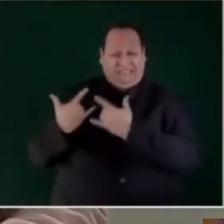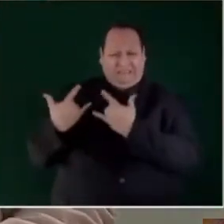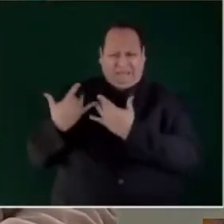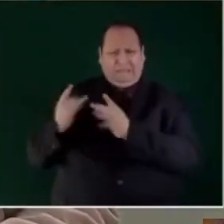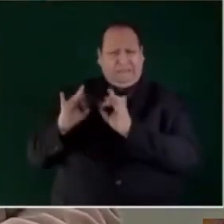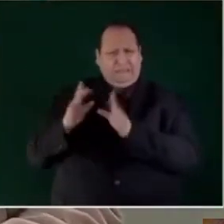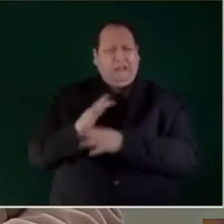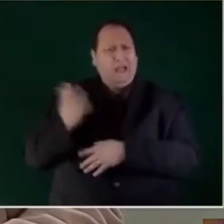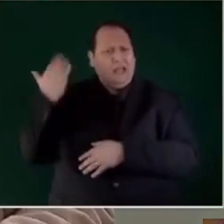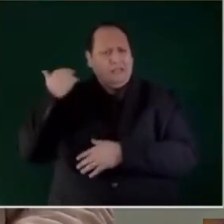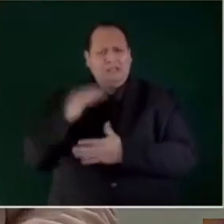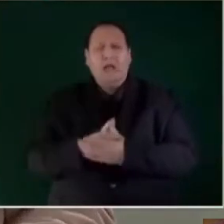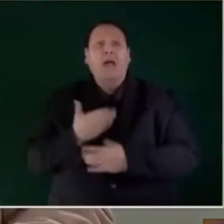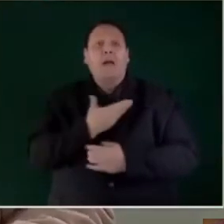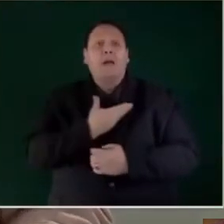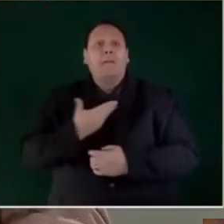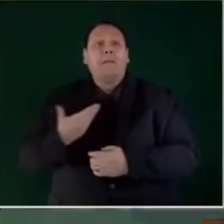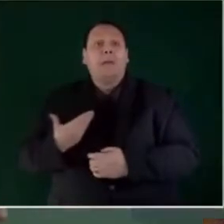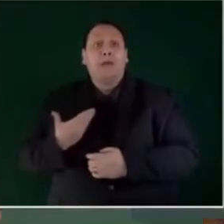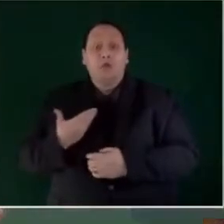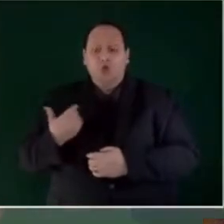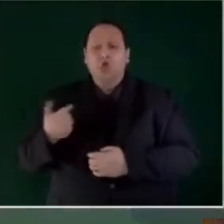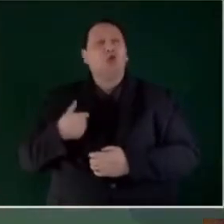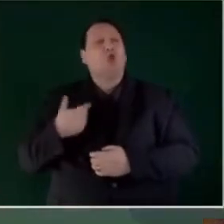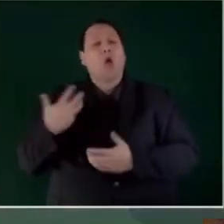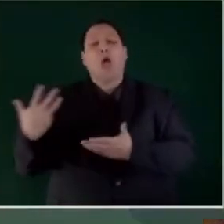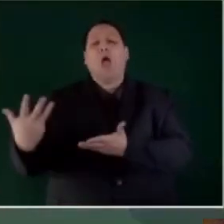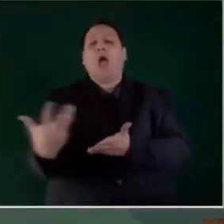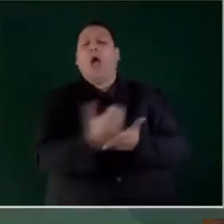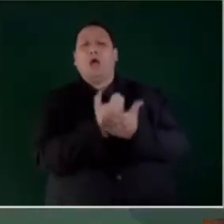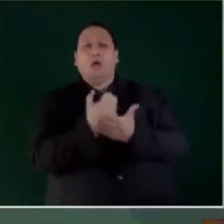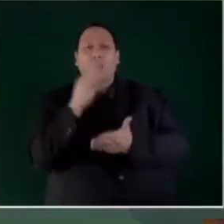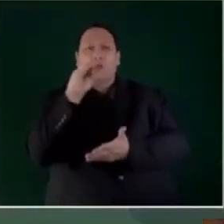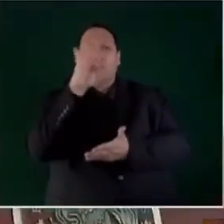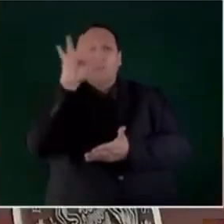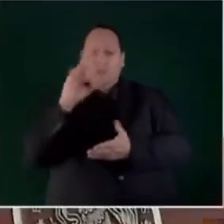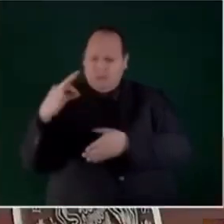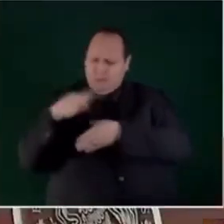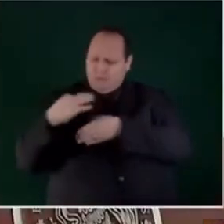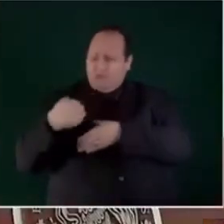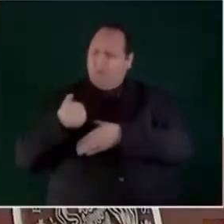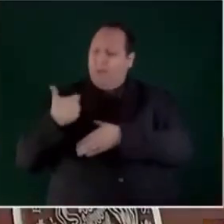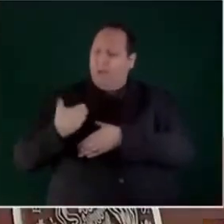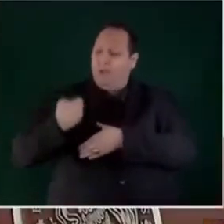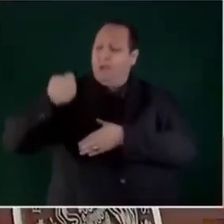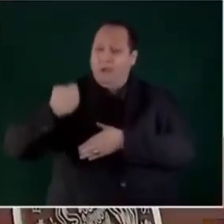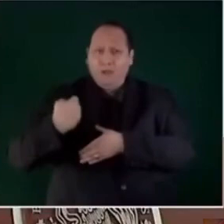reciente que ganaban con el 90%.